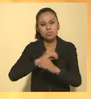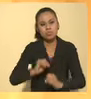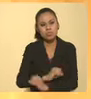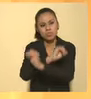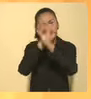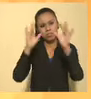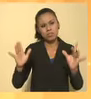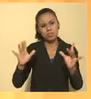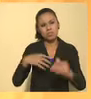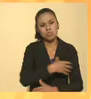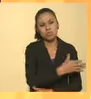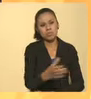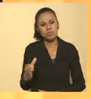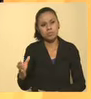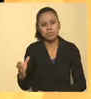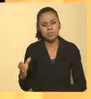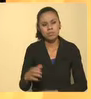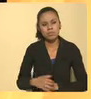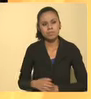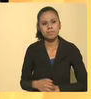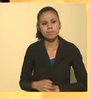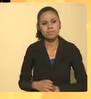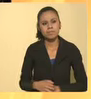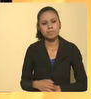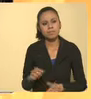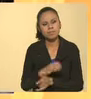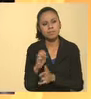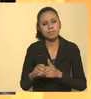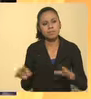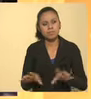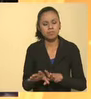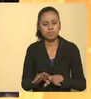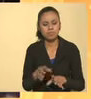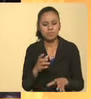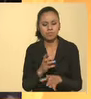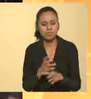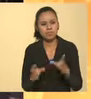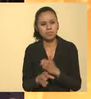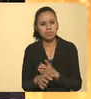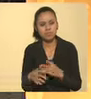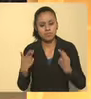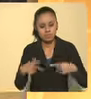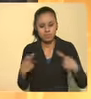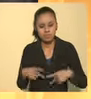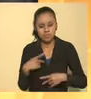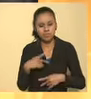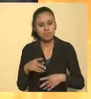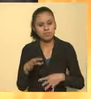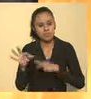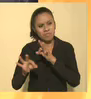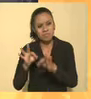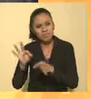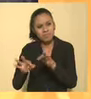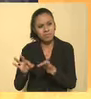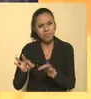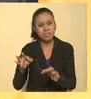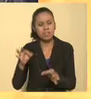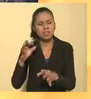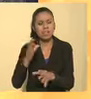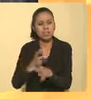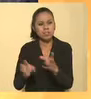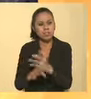en de campo, quiero forma. Entonces como que los diseñadores de nuestro equipo están pensando y diseñando cosas